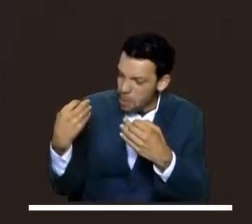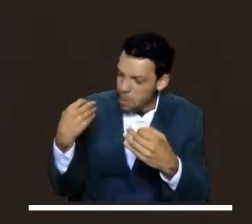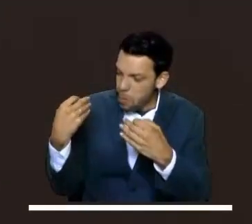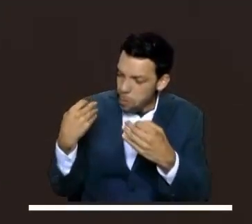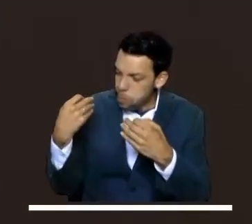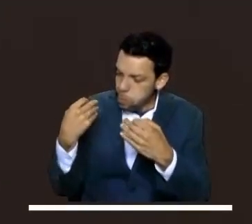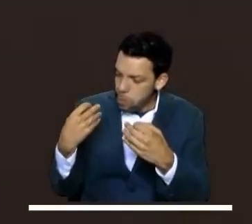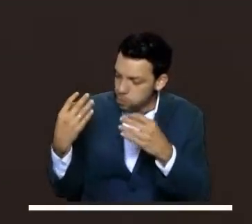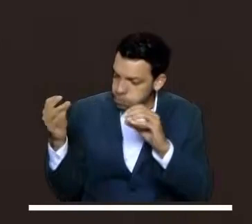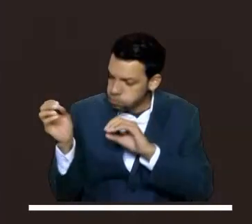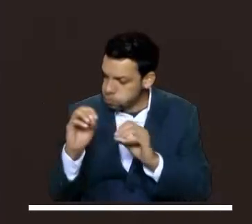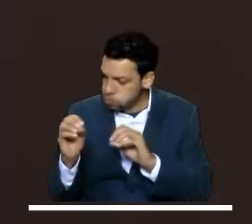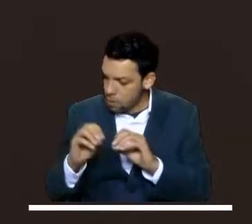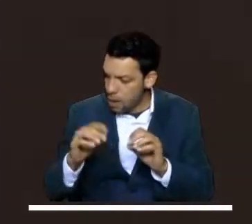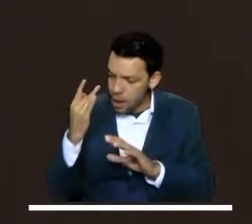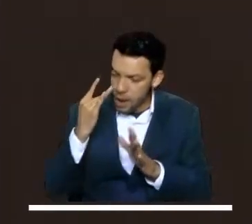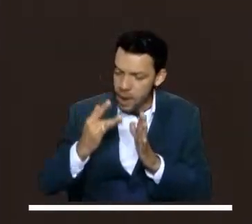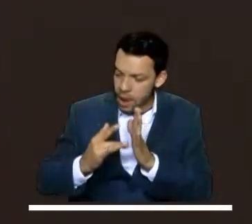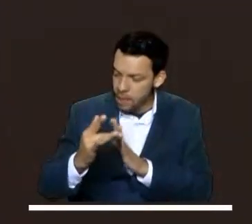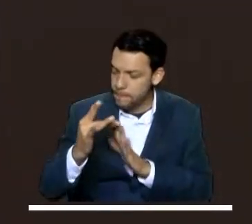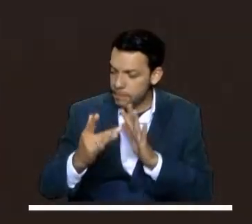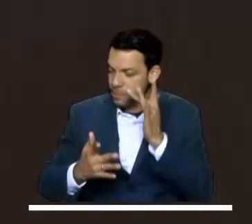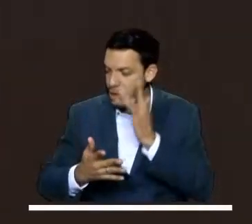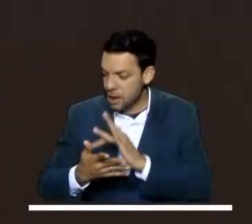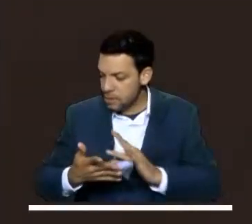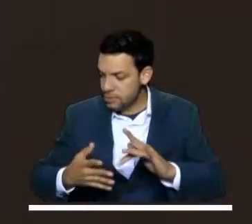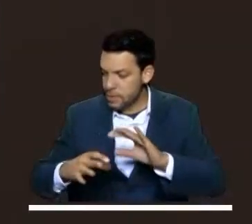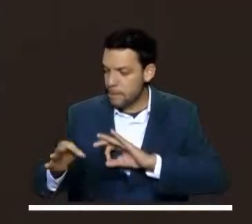de limpieza, entonces estamos tratando de limpiarlo,